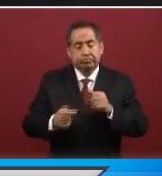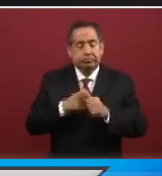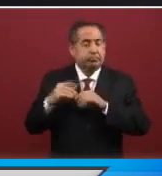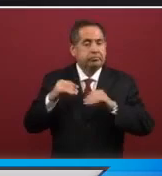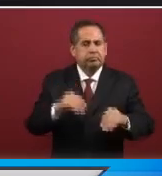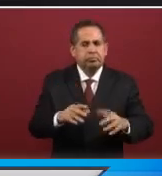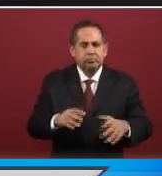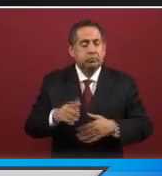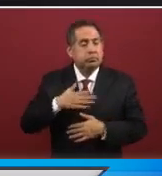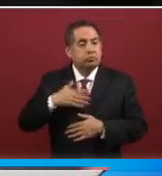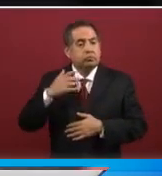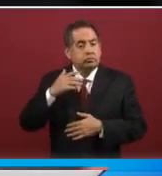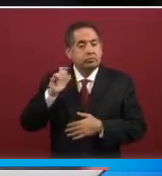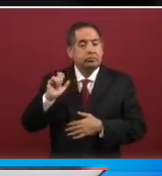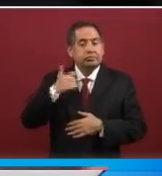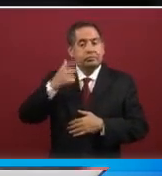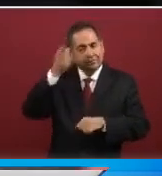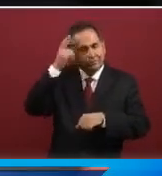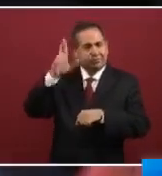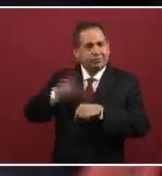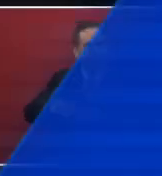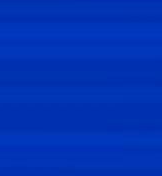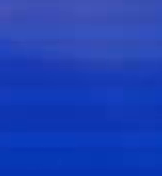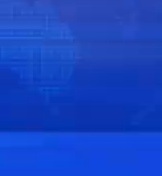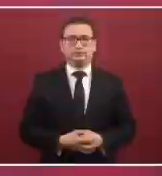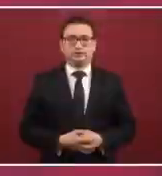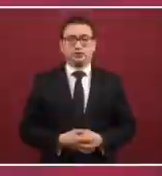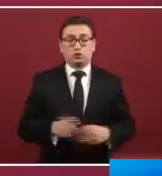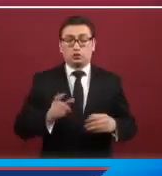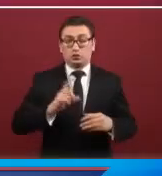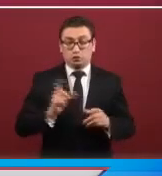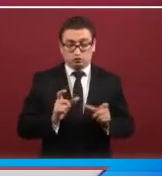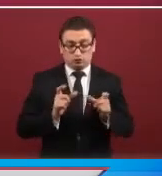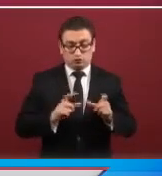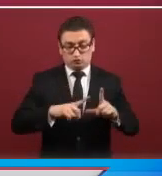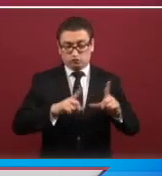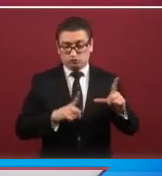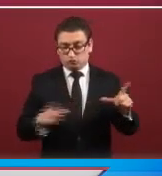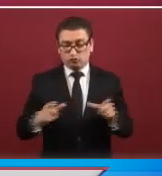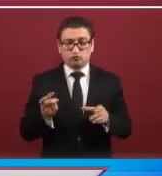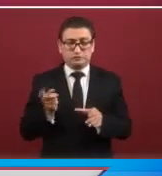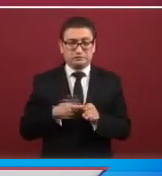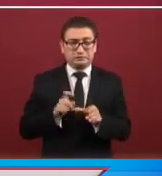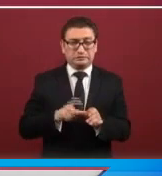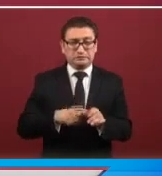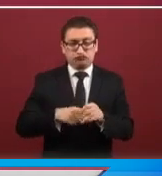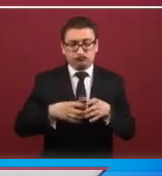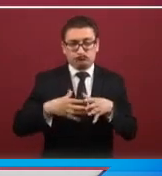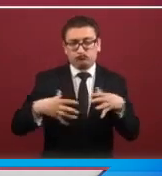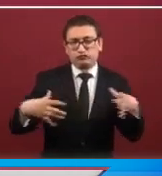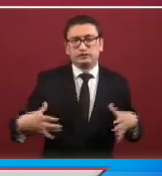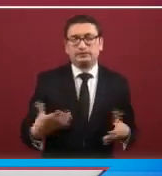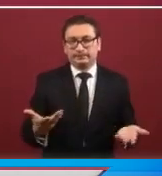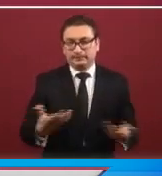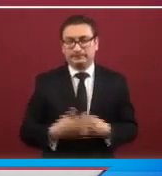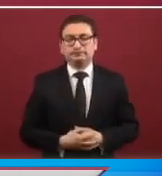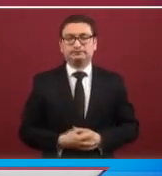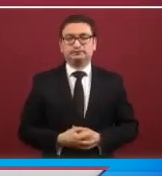de los pueblos, y en el combate frontal a la corrupción. Presupuesto de la Guardia Nacional.